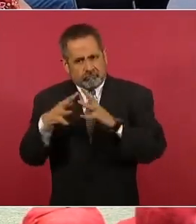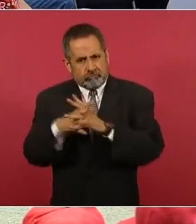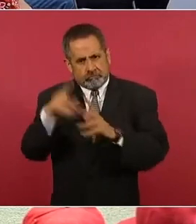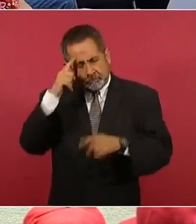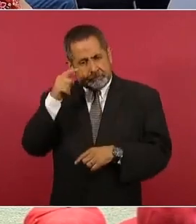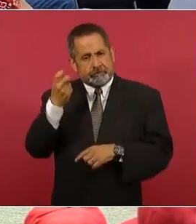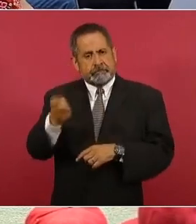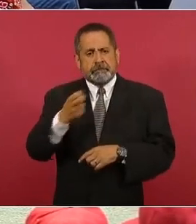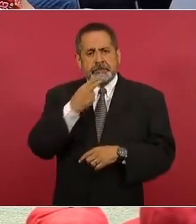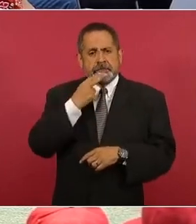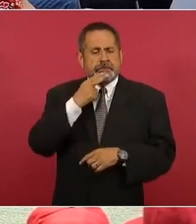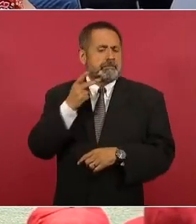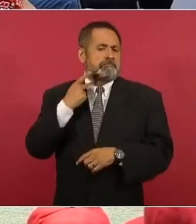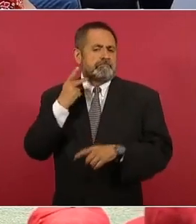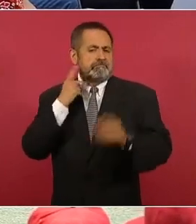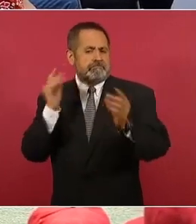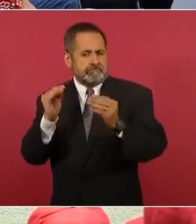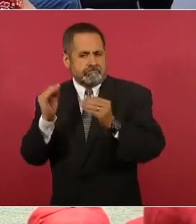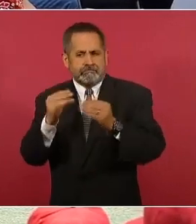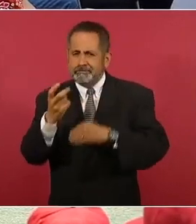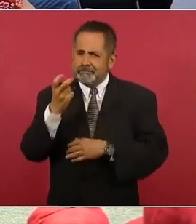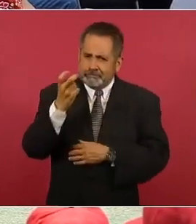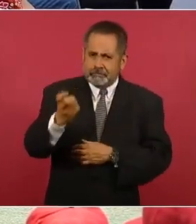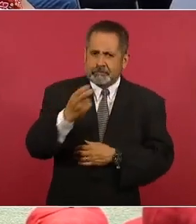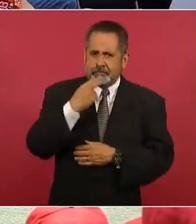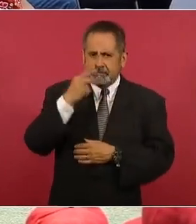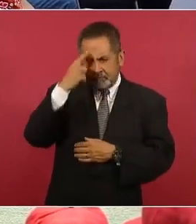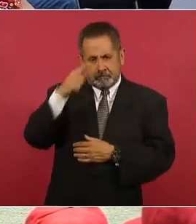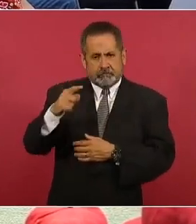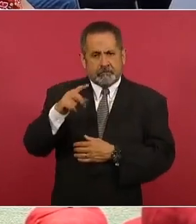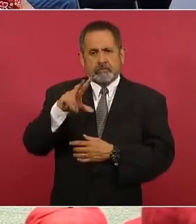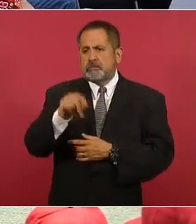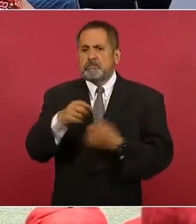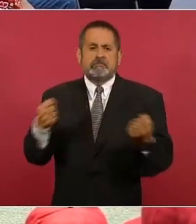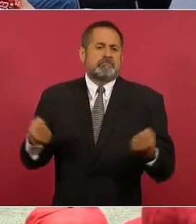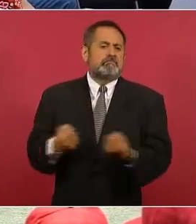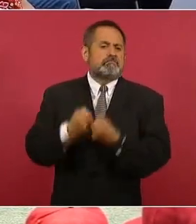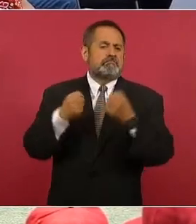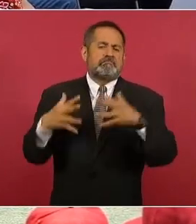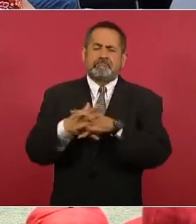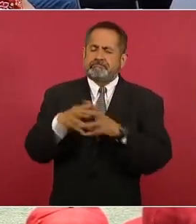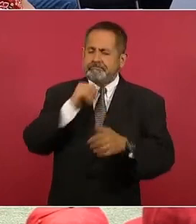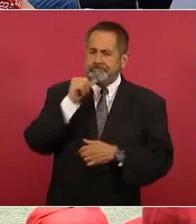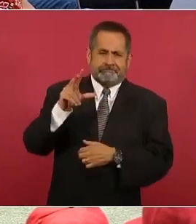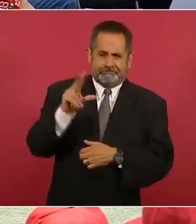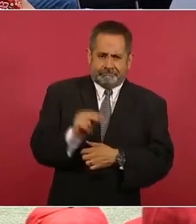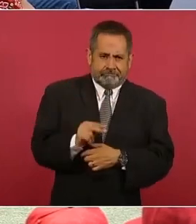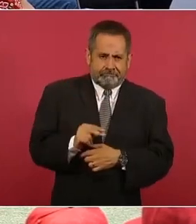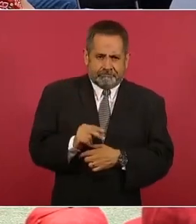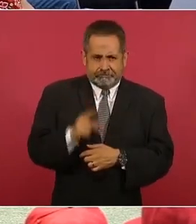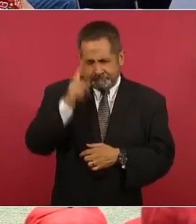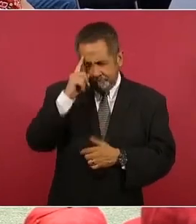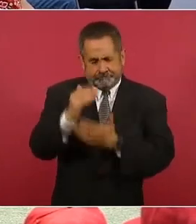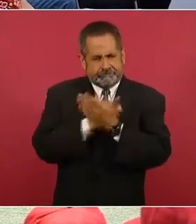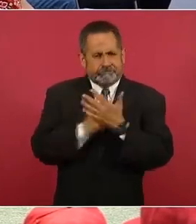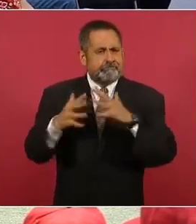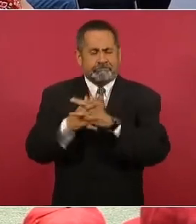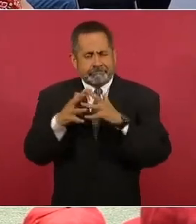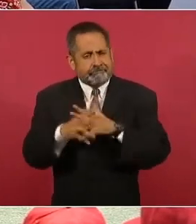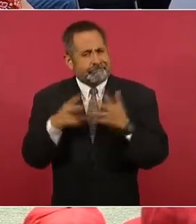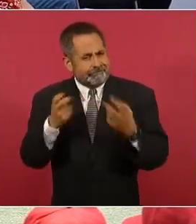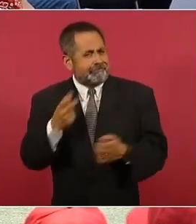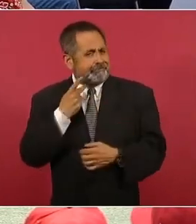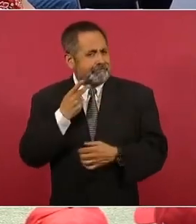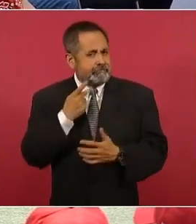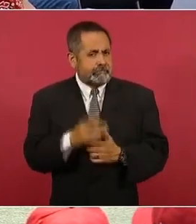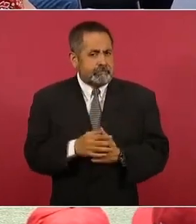la política, entre otras cosas, para evitar la confrontación, para evitar la guerra.